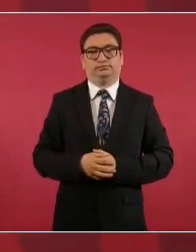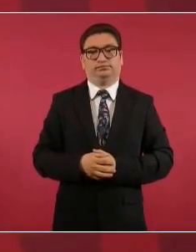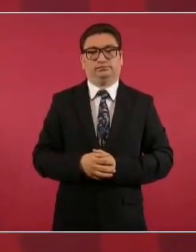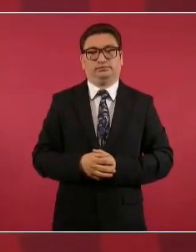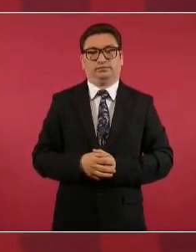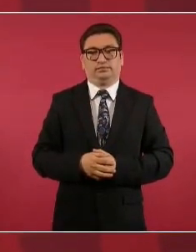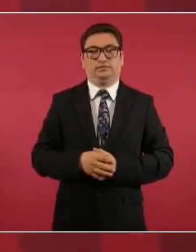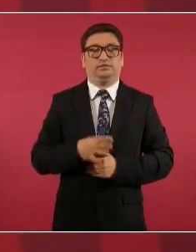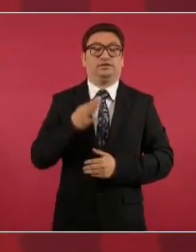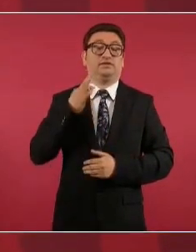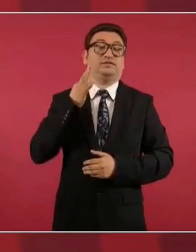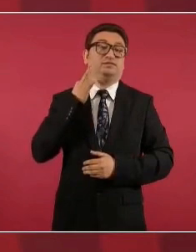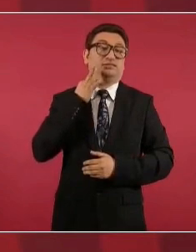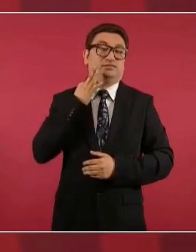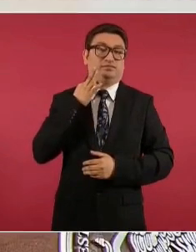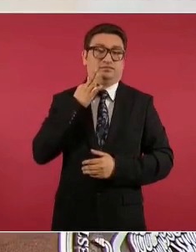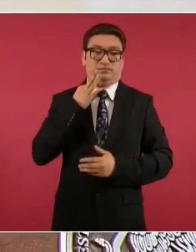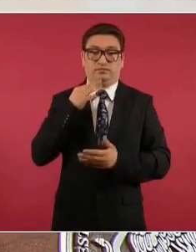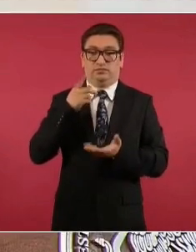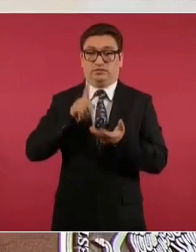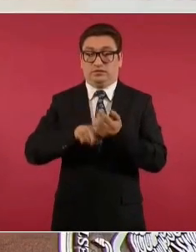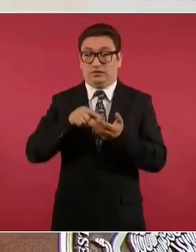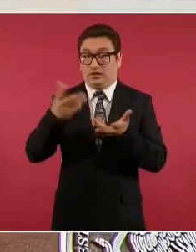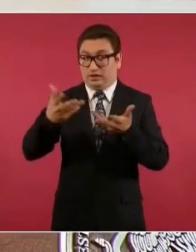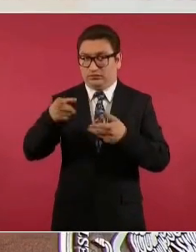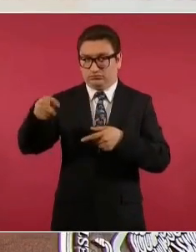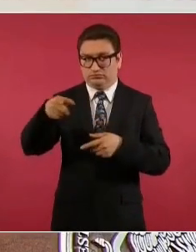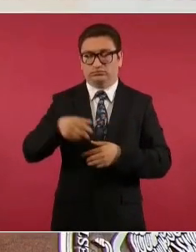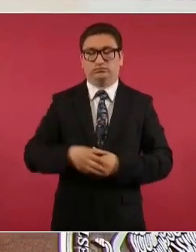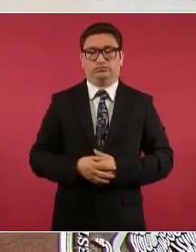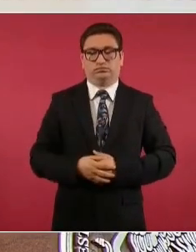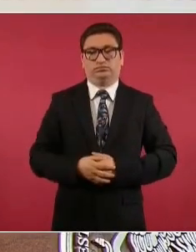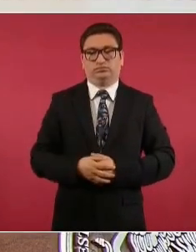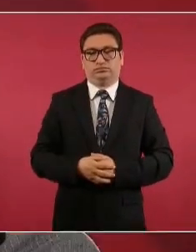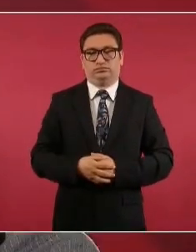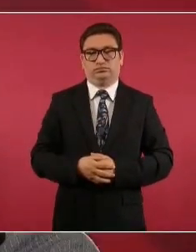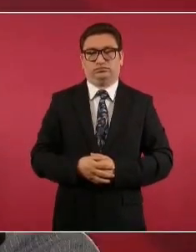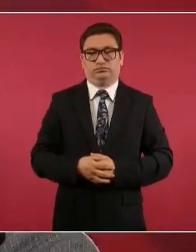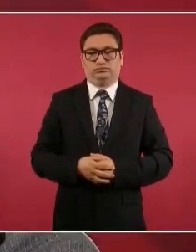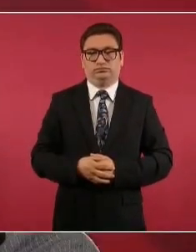de que la fiscalía está actuando.